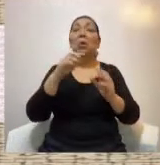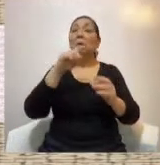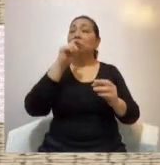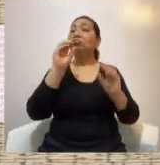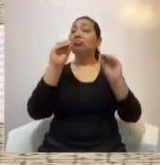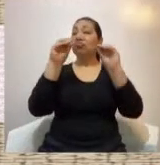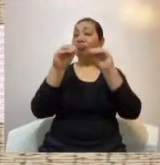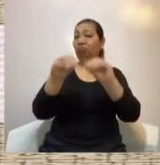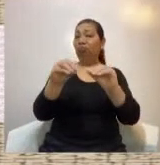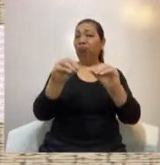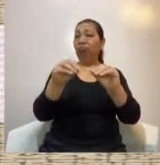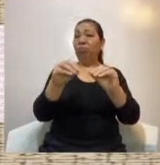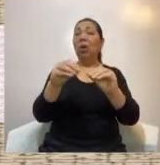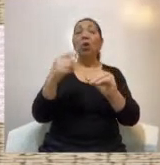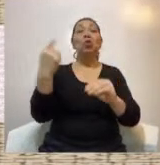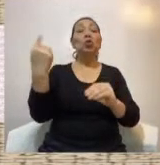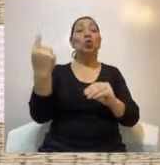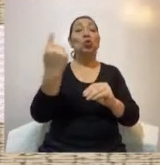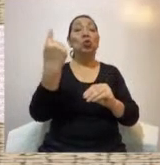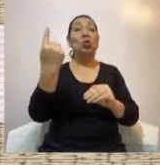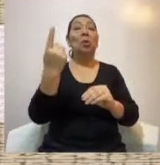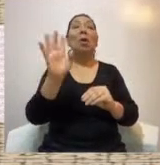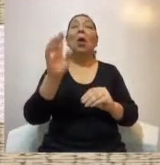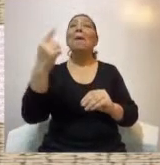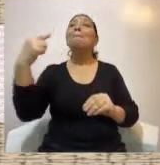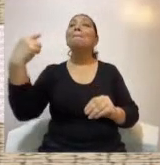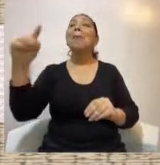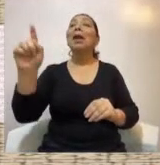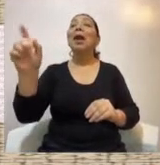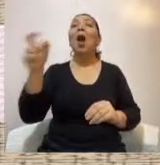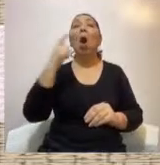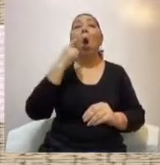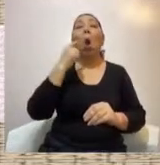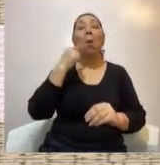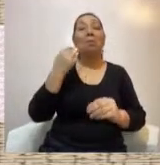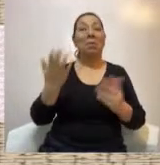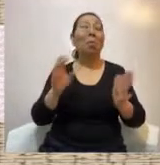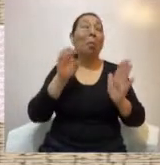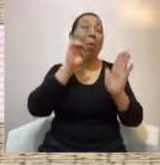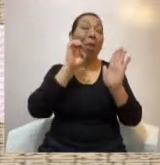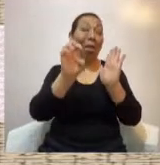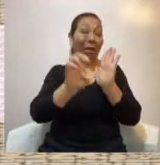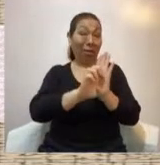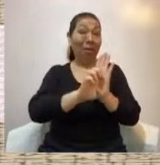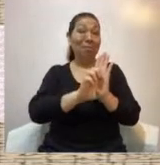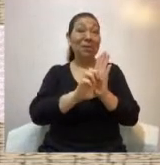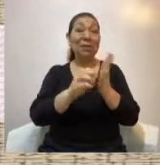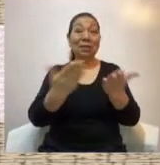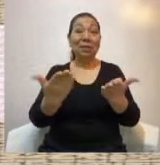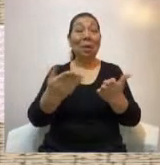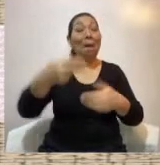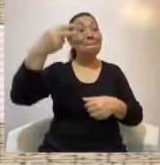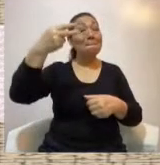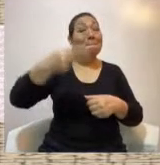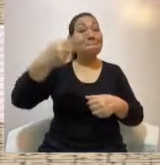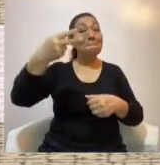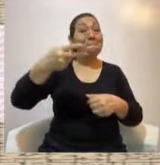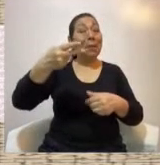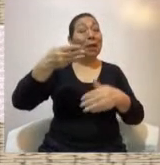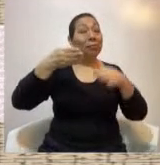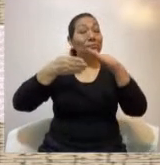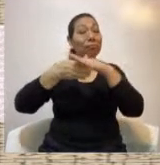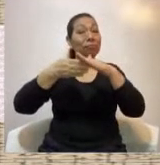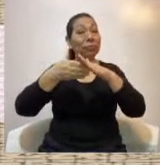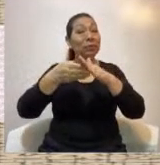poder y prestigio destinado exclusivamente a los hombres. Un ejemplo significativo de esta exclusión es la